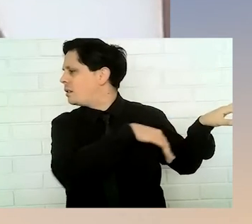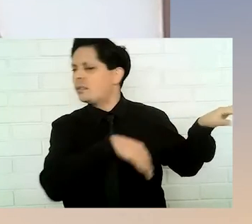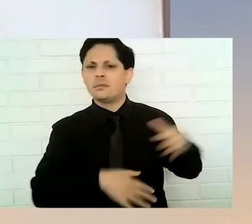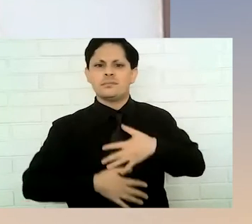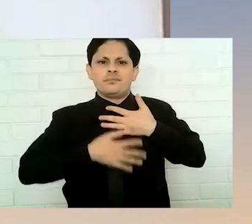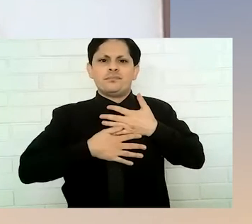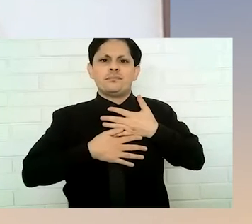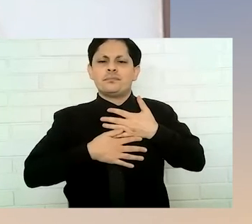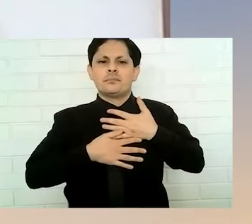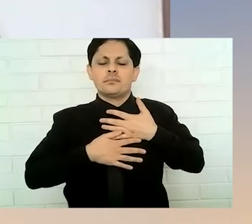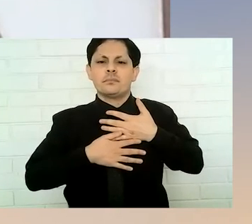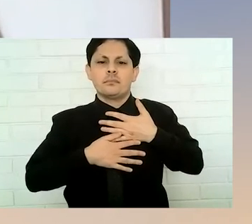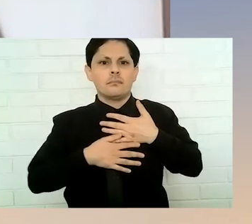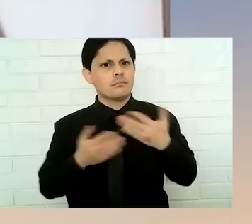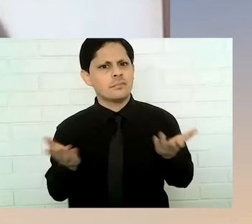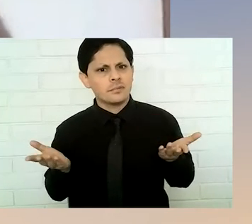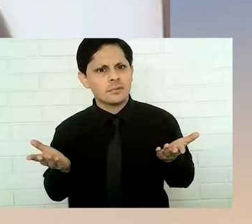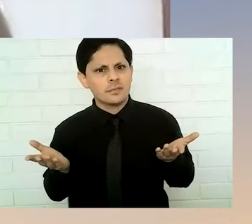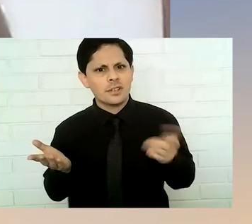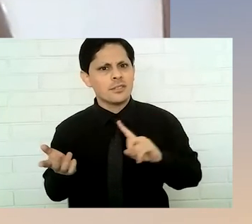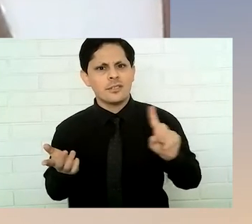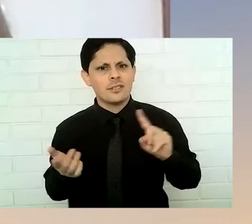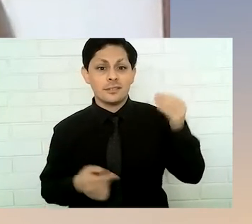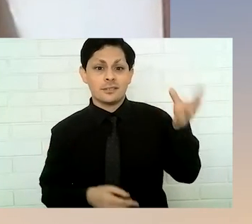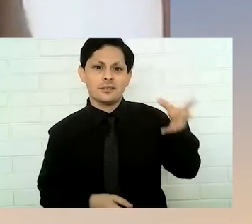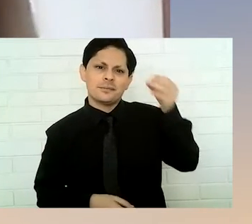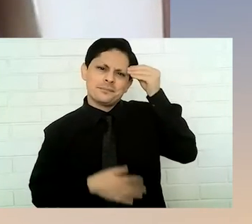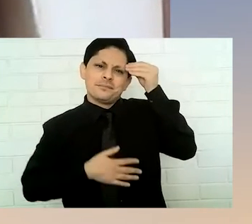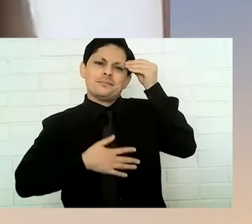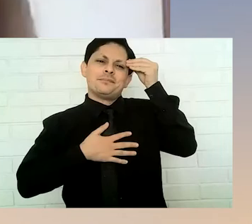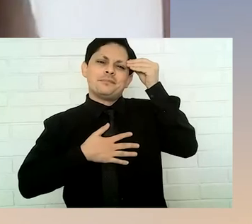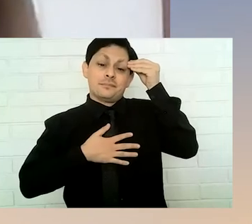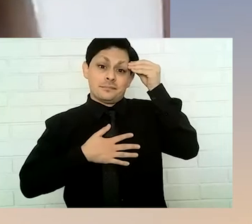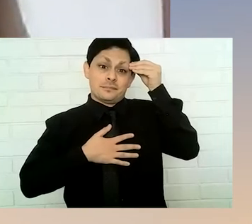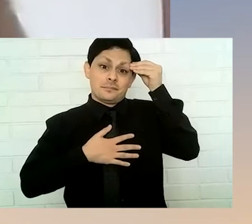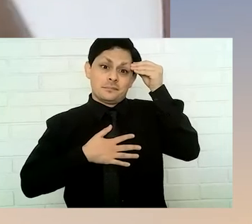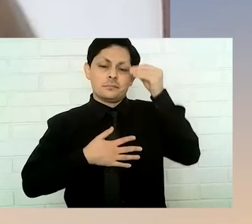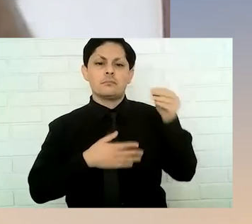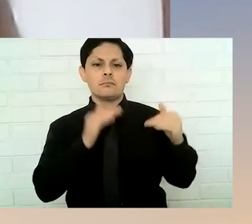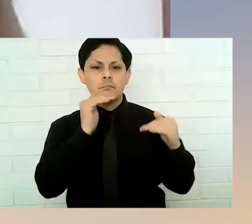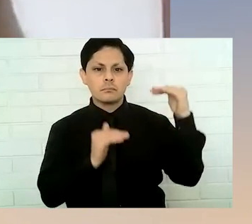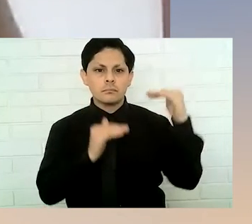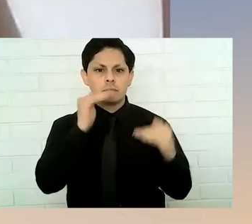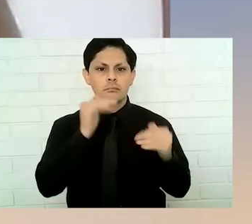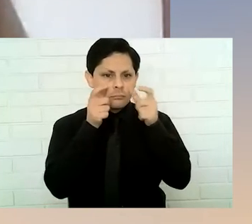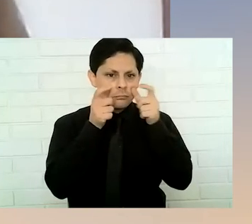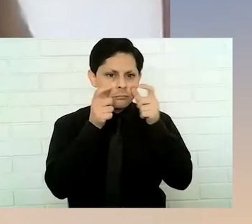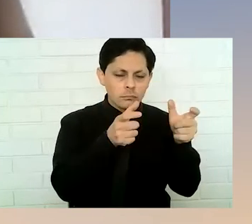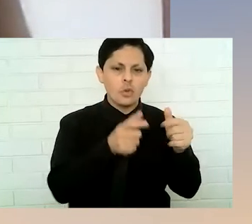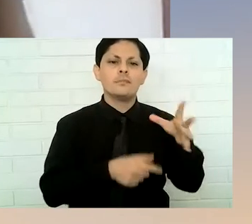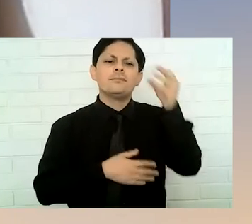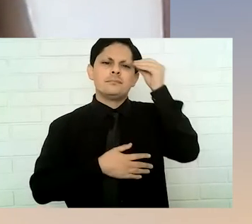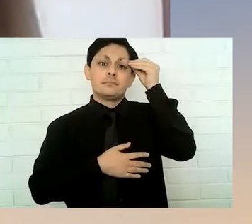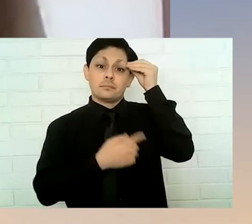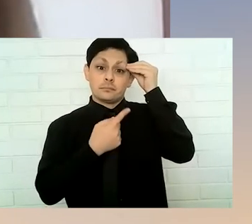¿cierto? Entonces, hay que hacerse cargo de eso. Yo no estoy diciendo que haya que regularla ni controlarla, no. Hacerse